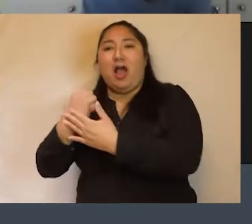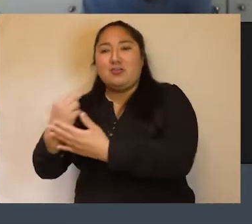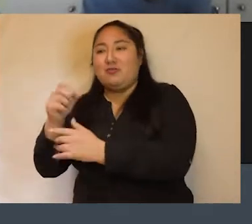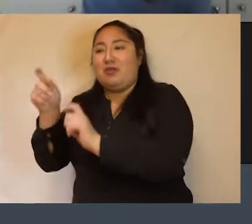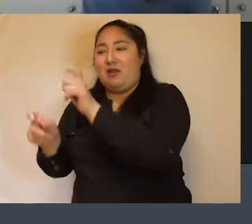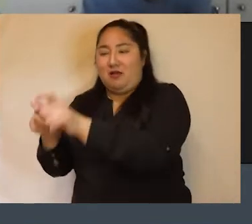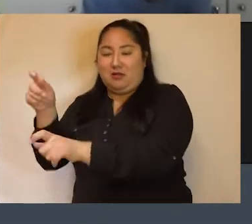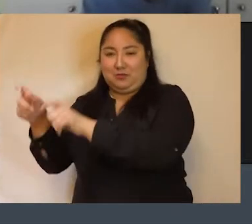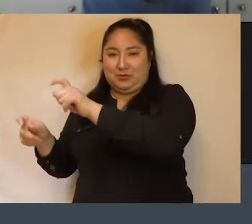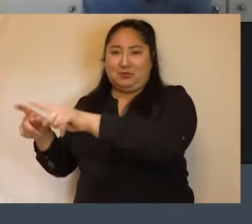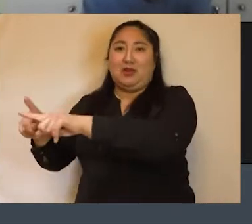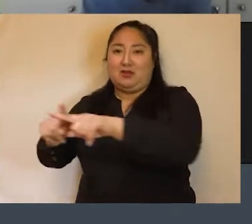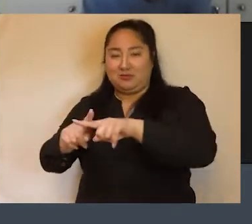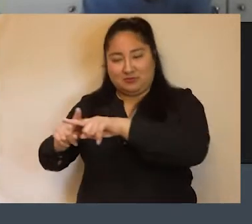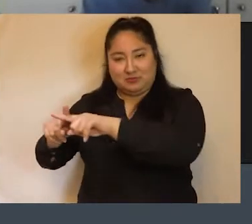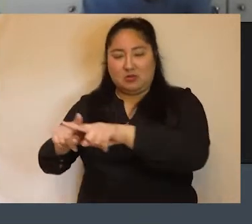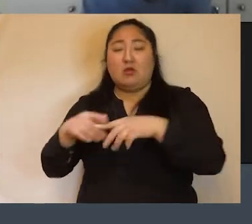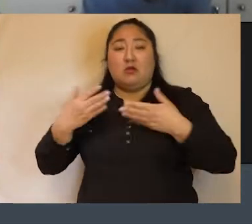al colectivo social.